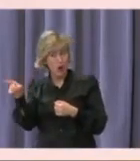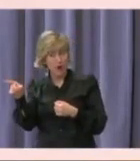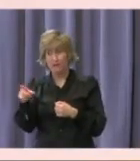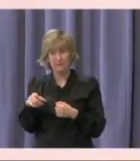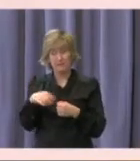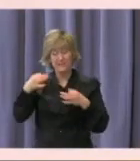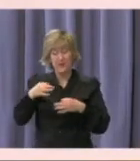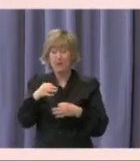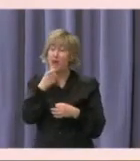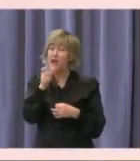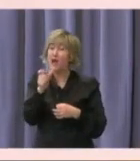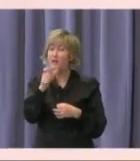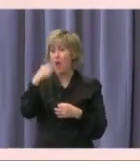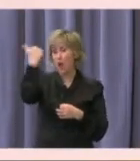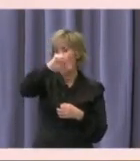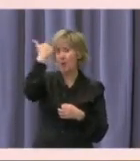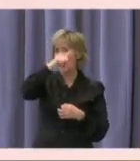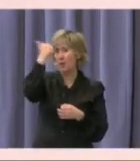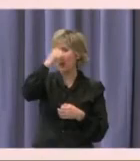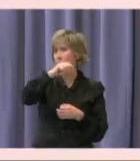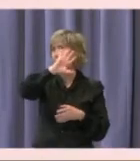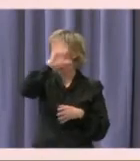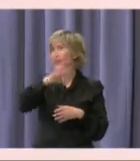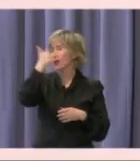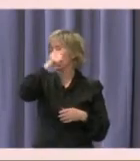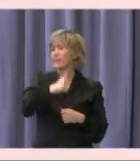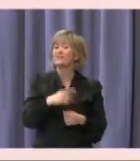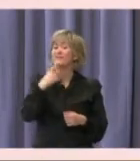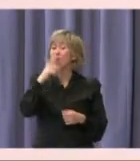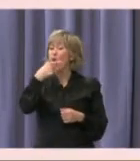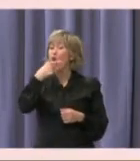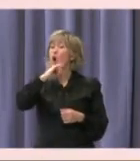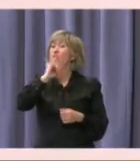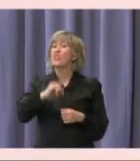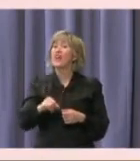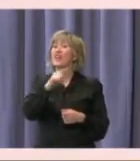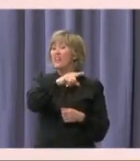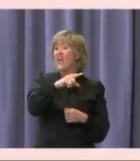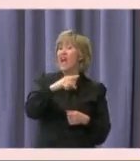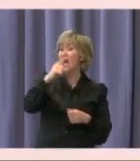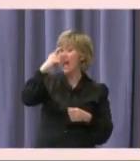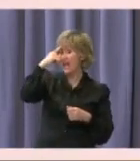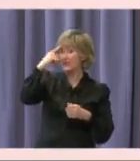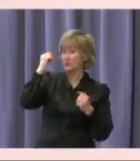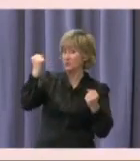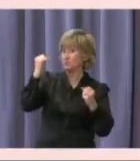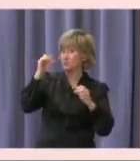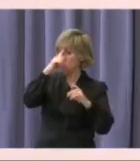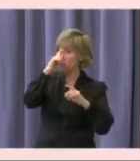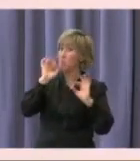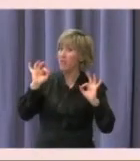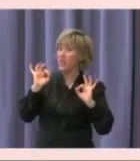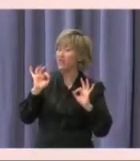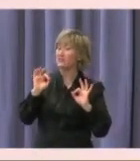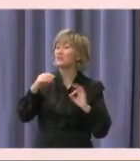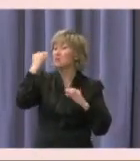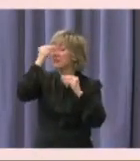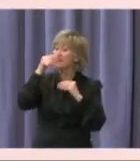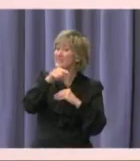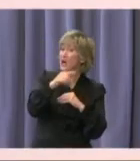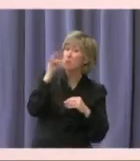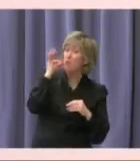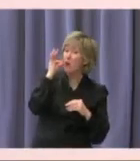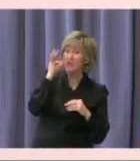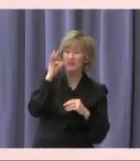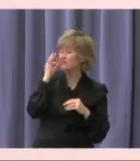Y anda, que se hubiera dicho, oye, mira, González es especialista. ¿Alguien piensa que puede ser una mujer? ¿Por qué detrás de los